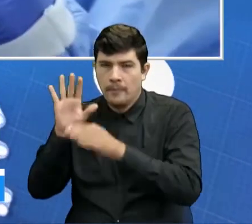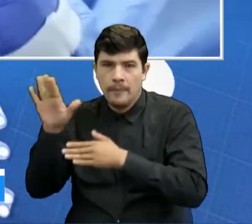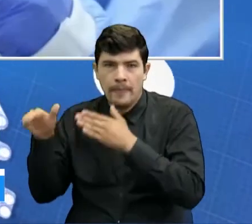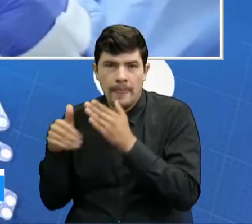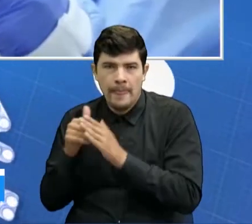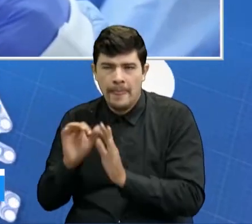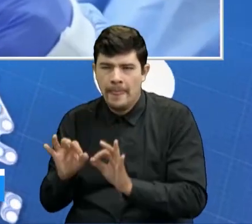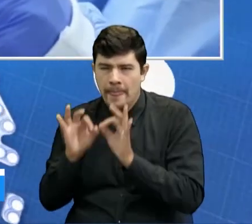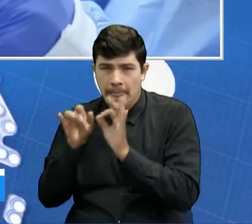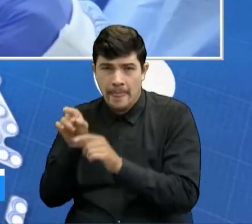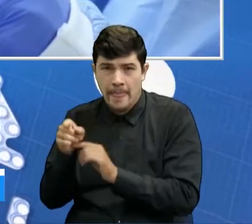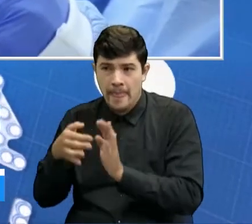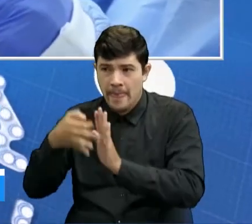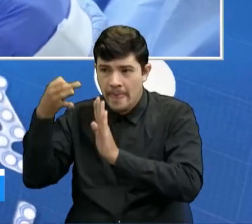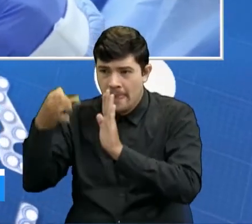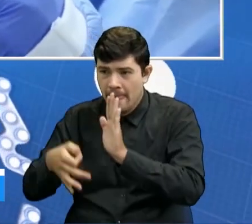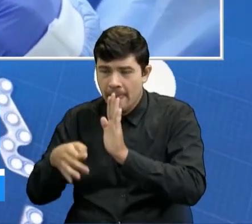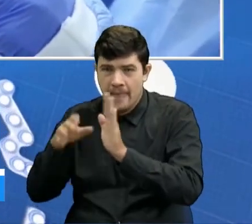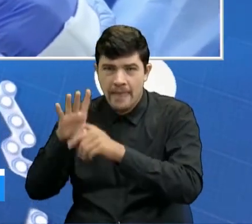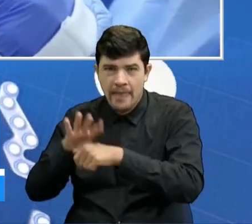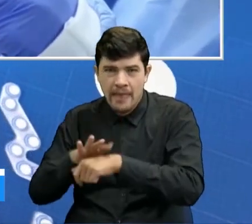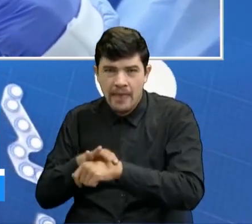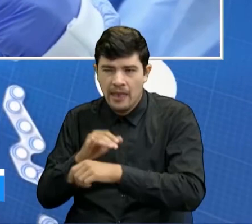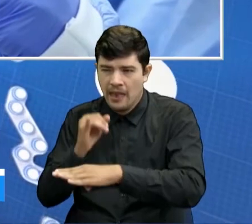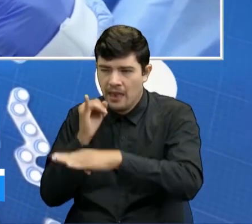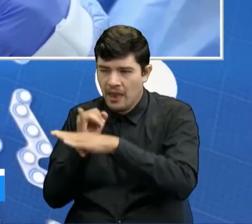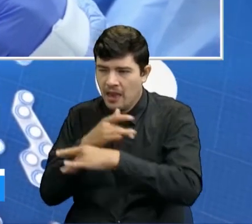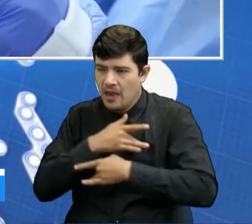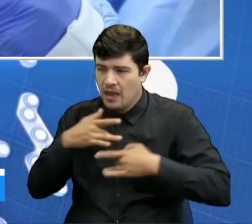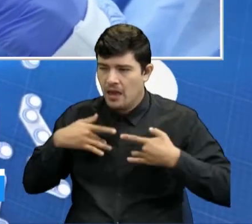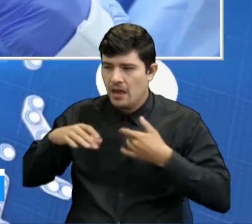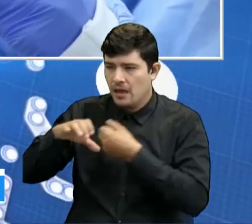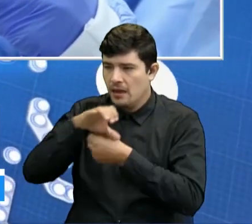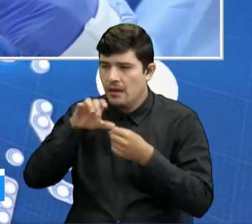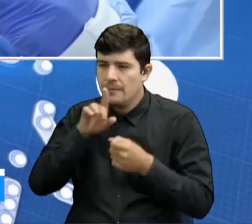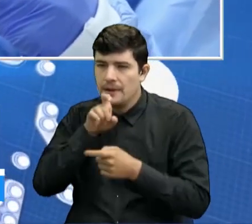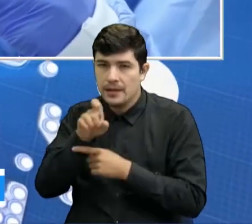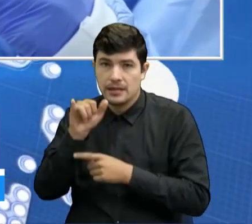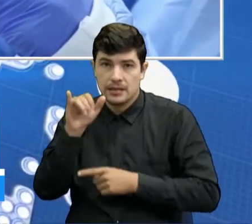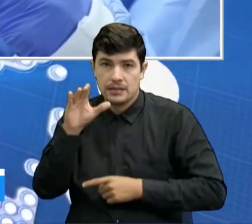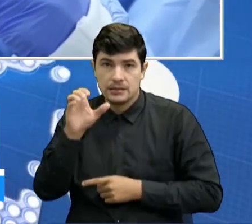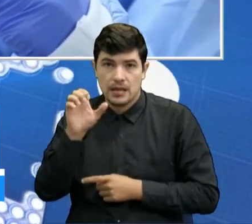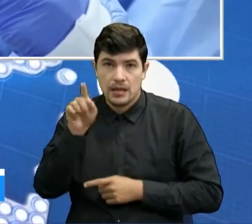los comités de ética médica del Instituto de Salud de Bucaramanga, SISABU.